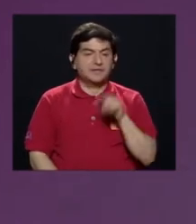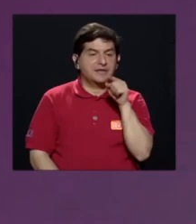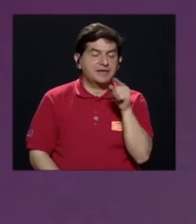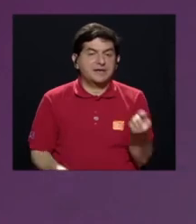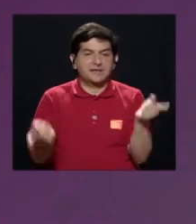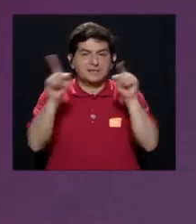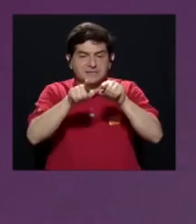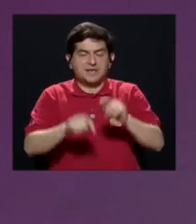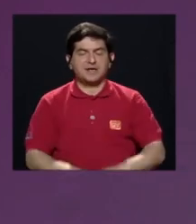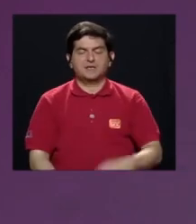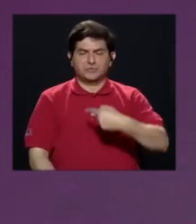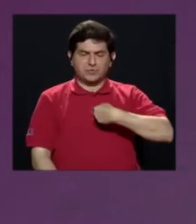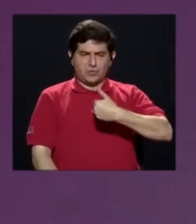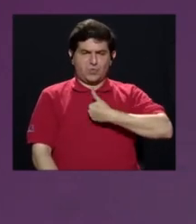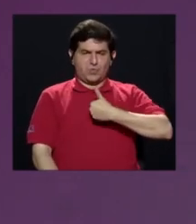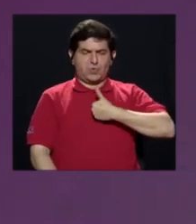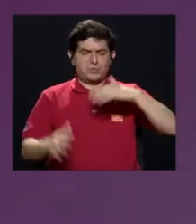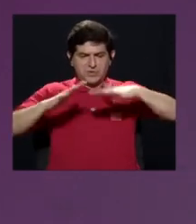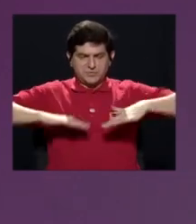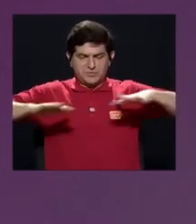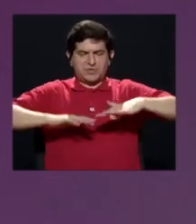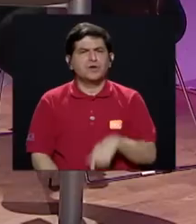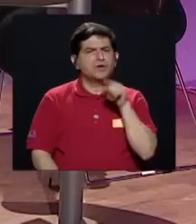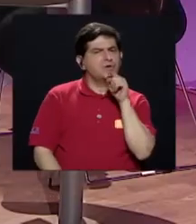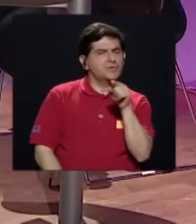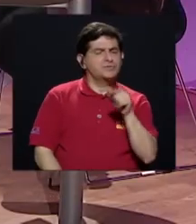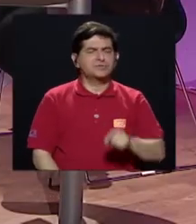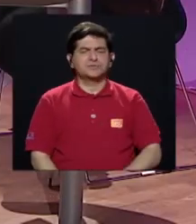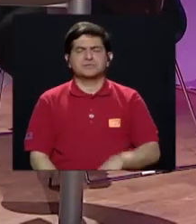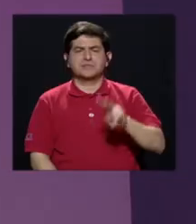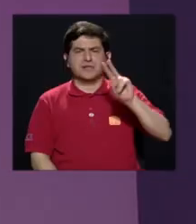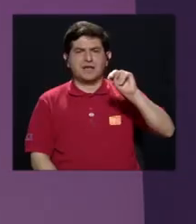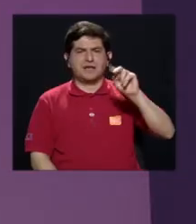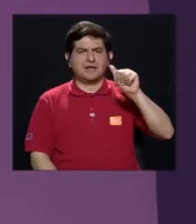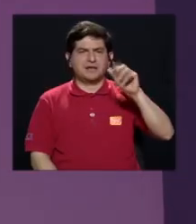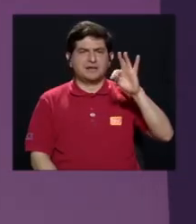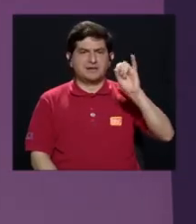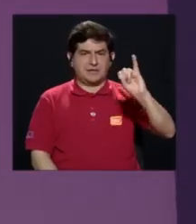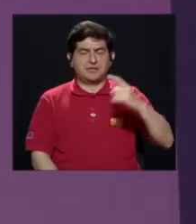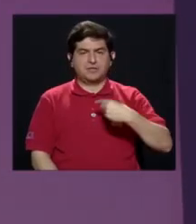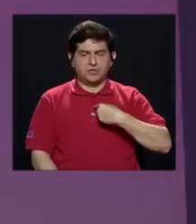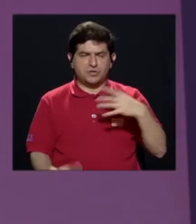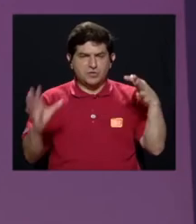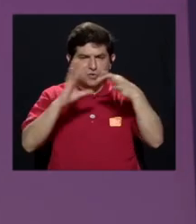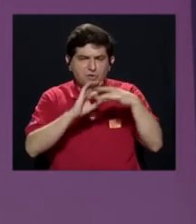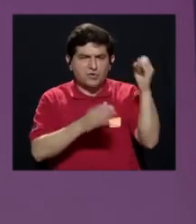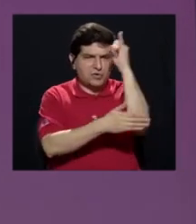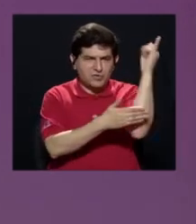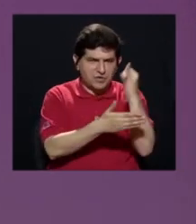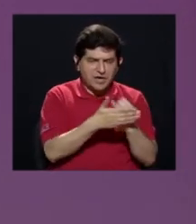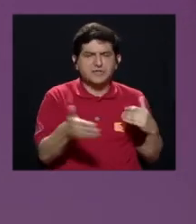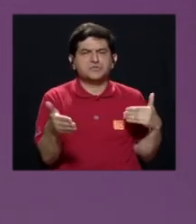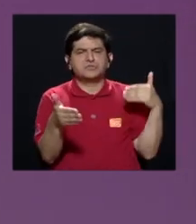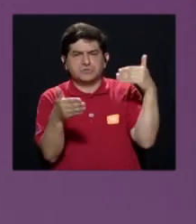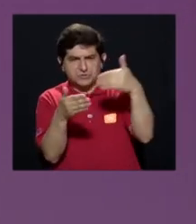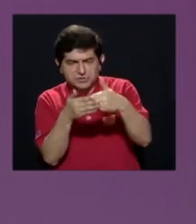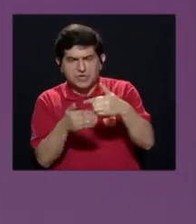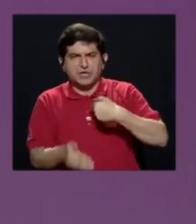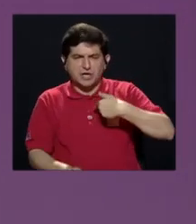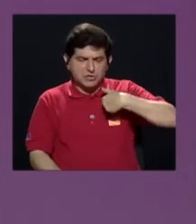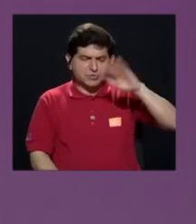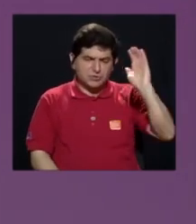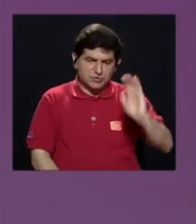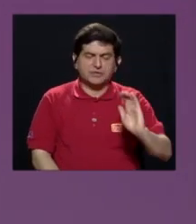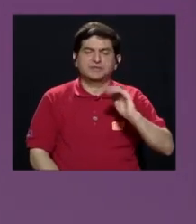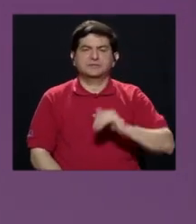el apropiarse del espacio público. Bueno, yo tengo una relación con el arte bastante cercana desde que soy muy